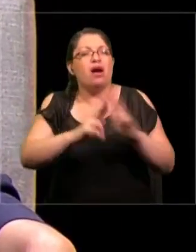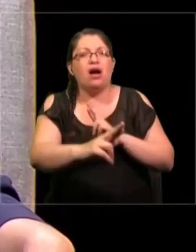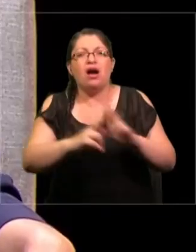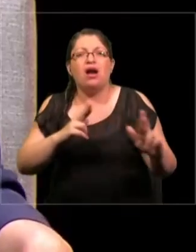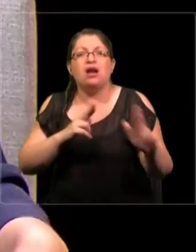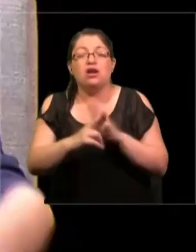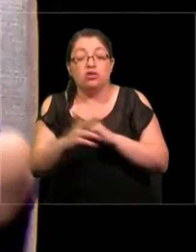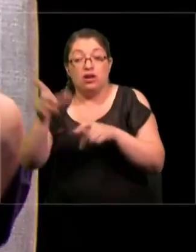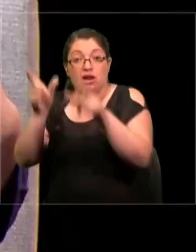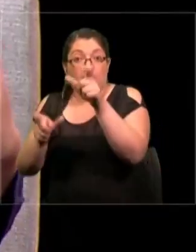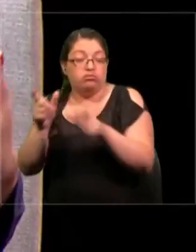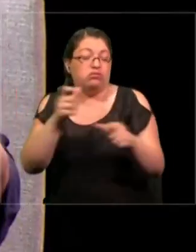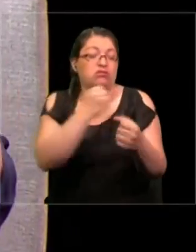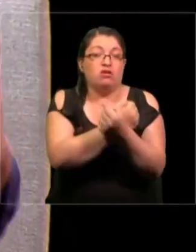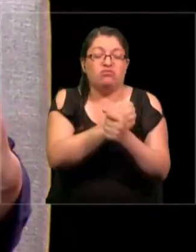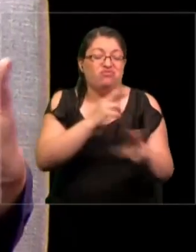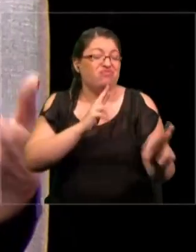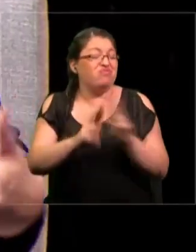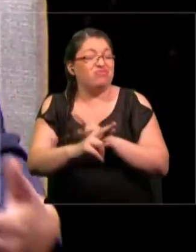ciudadanía-policía.